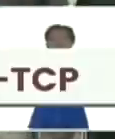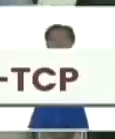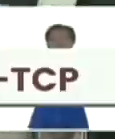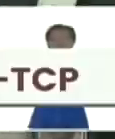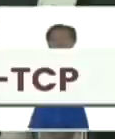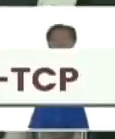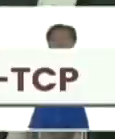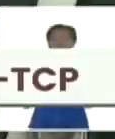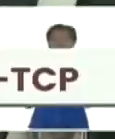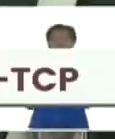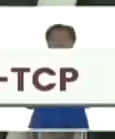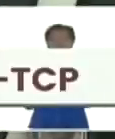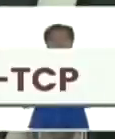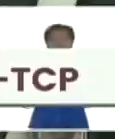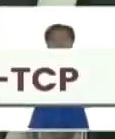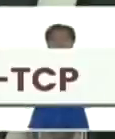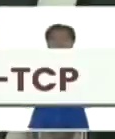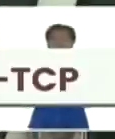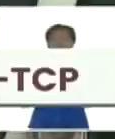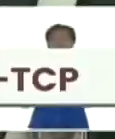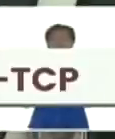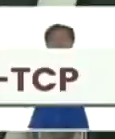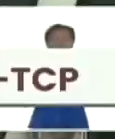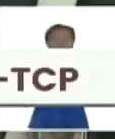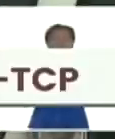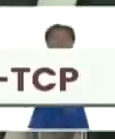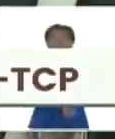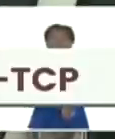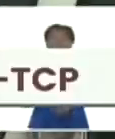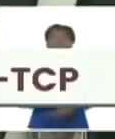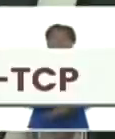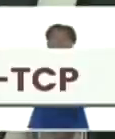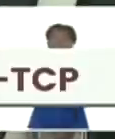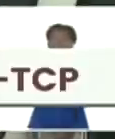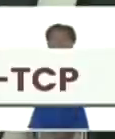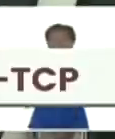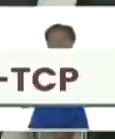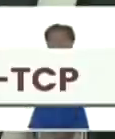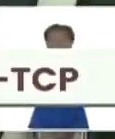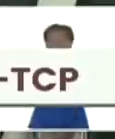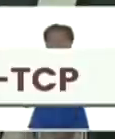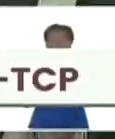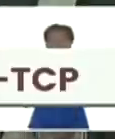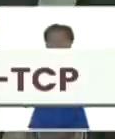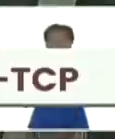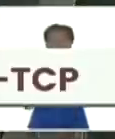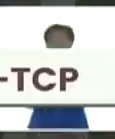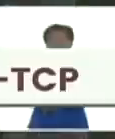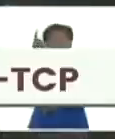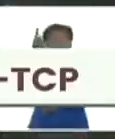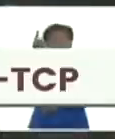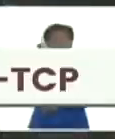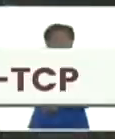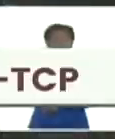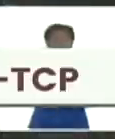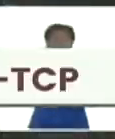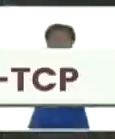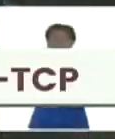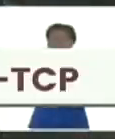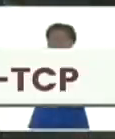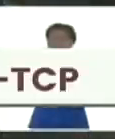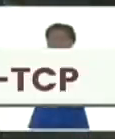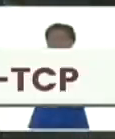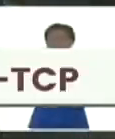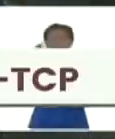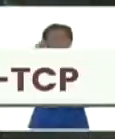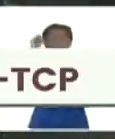prohibían suministros médicos, servicios médicos. Por primera vez tuvimos la experiencia